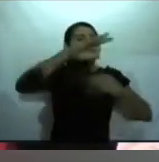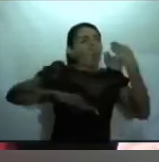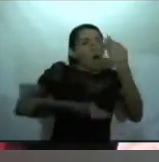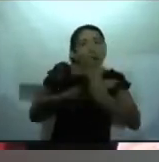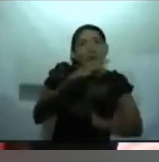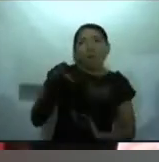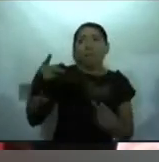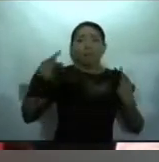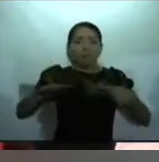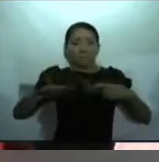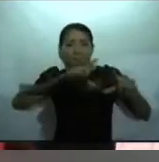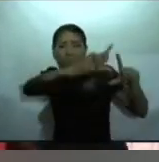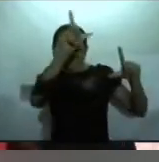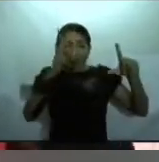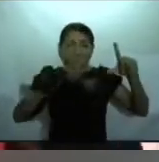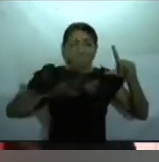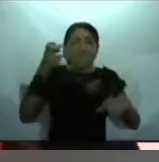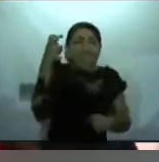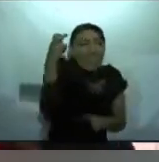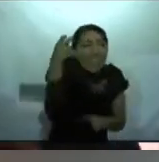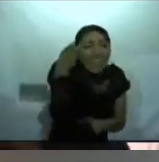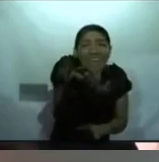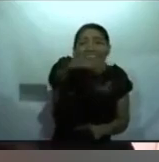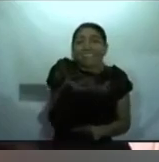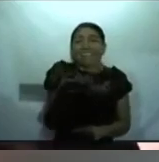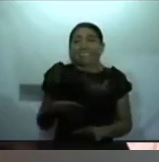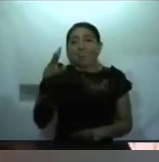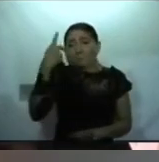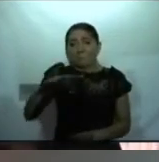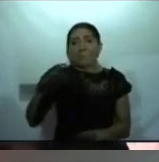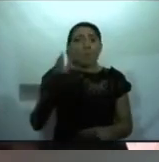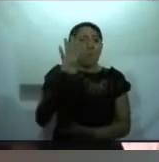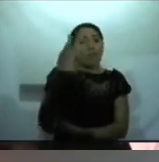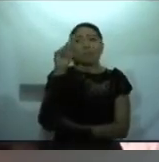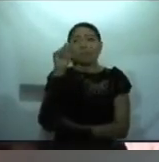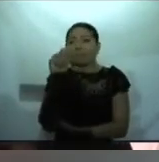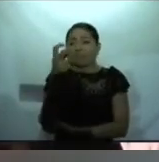de México. De eso se trata la transformación.